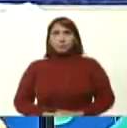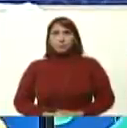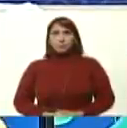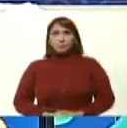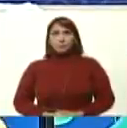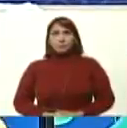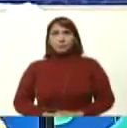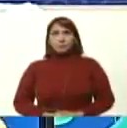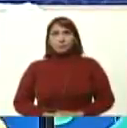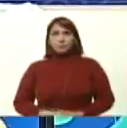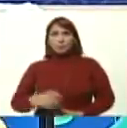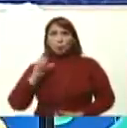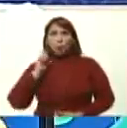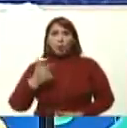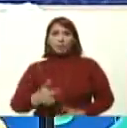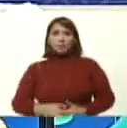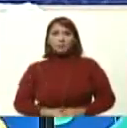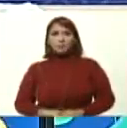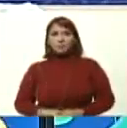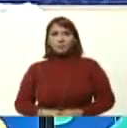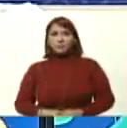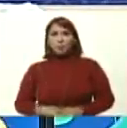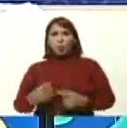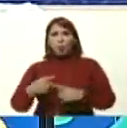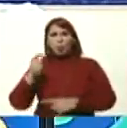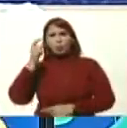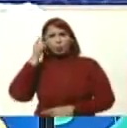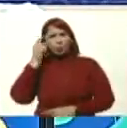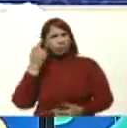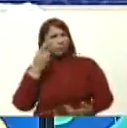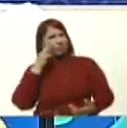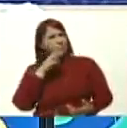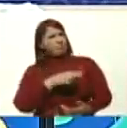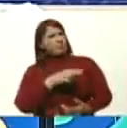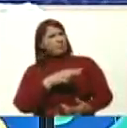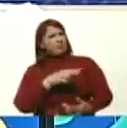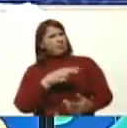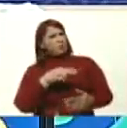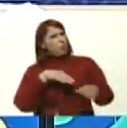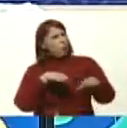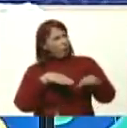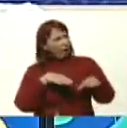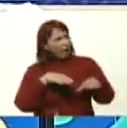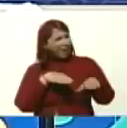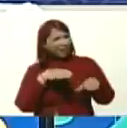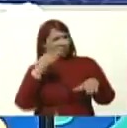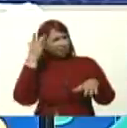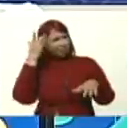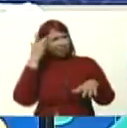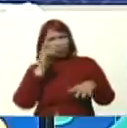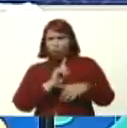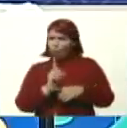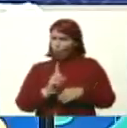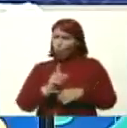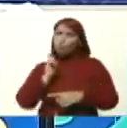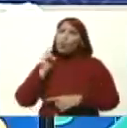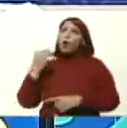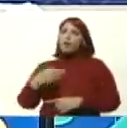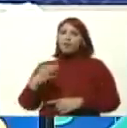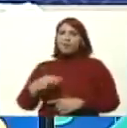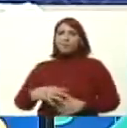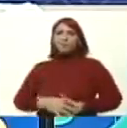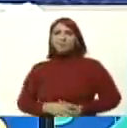de Guarena, La otra vez él se me quedó viendo cuando dije Galíndez de Cogede, dijo, de Cogede no, de Guarena.